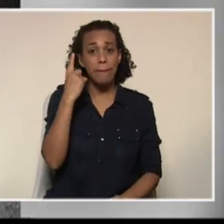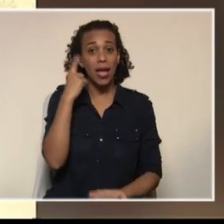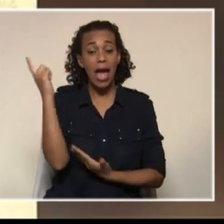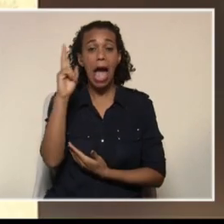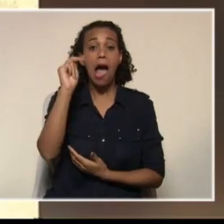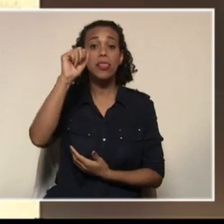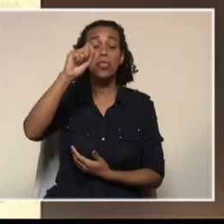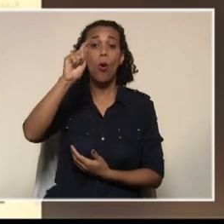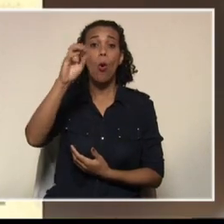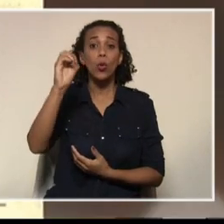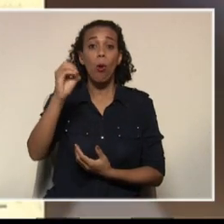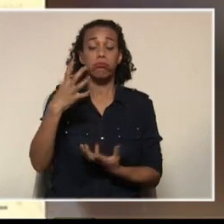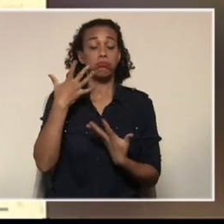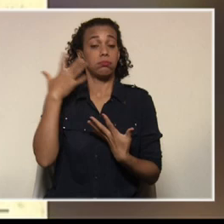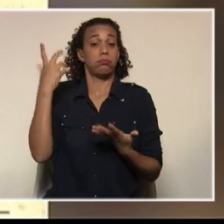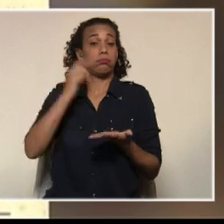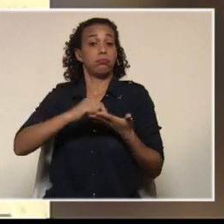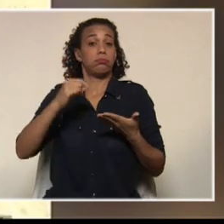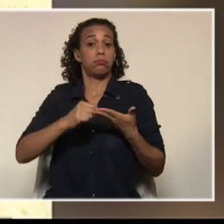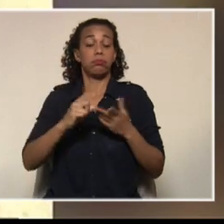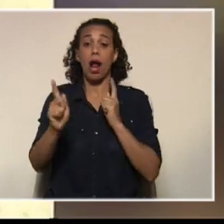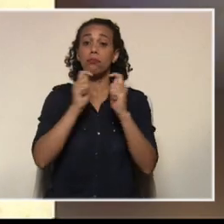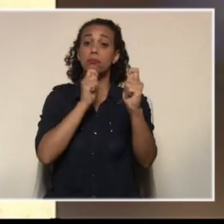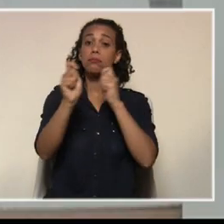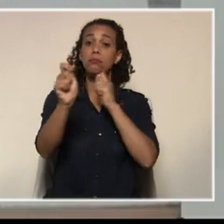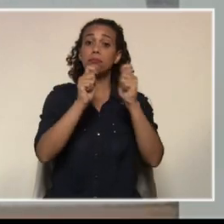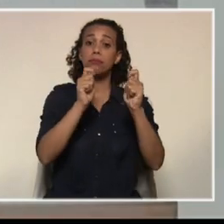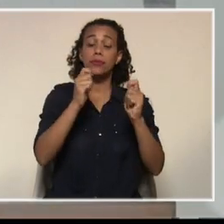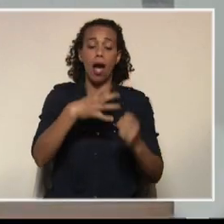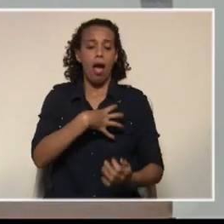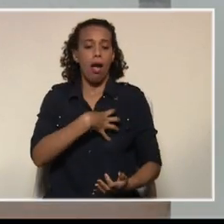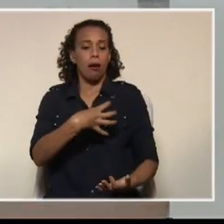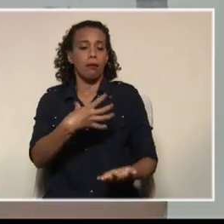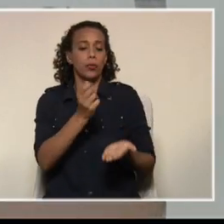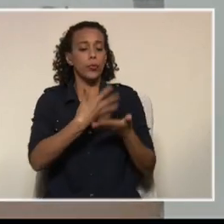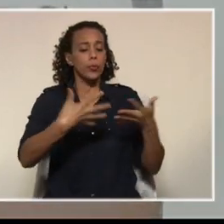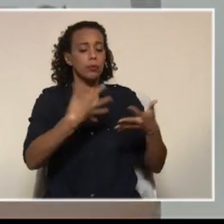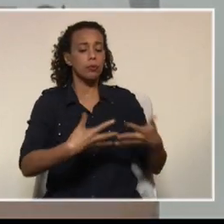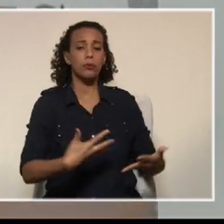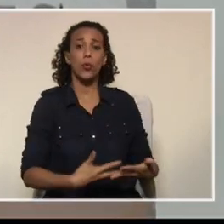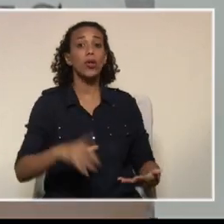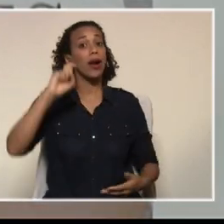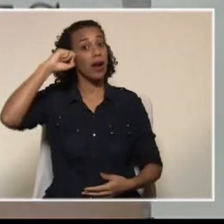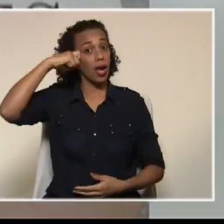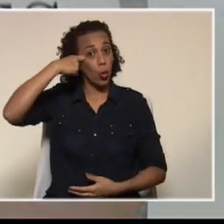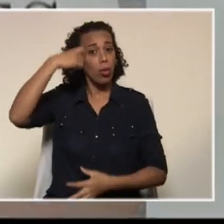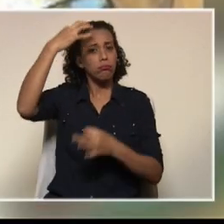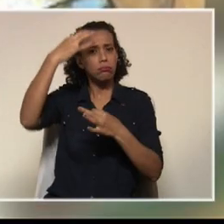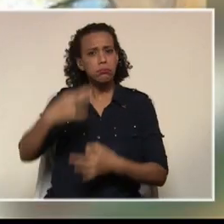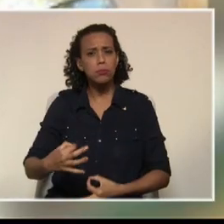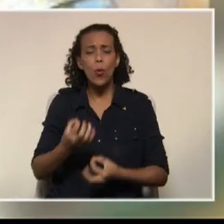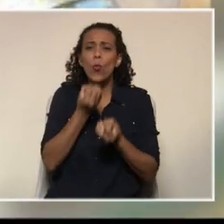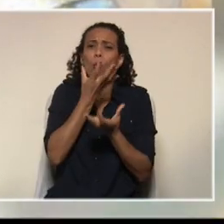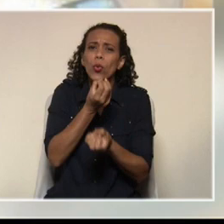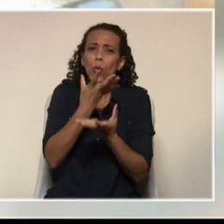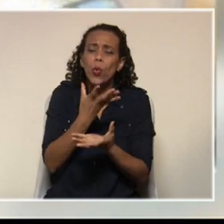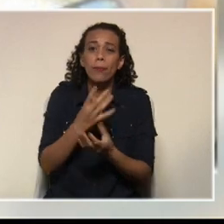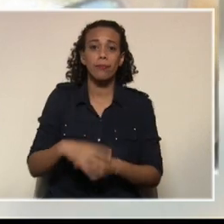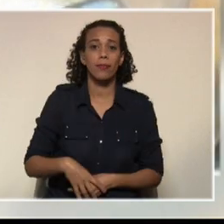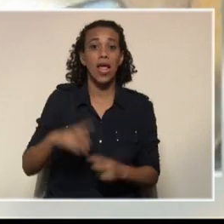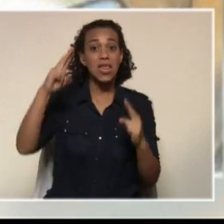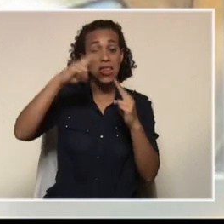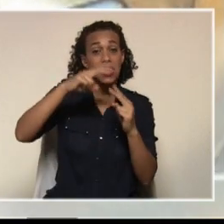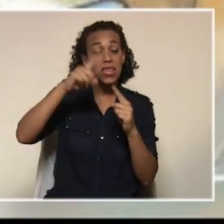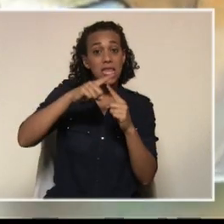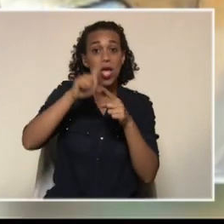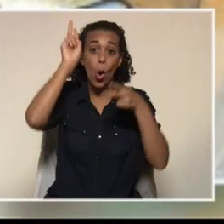Arraiz, destacado poeta, periodista y novelista venezolano, recordado por sus cuentos de